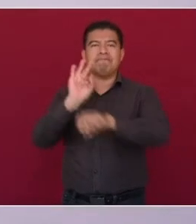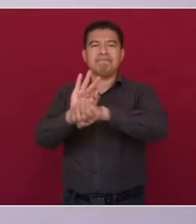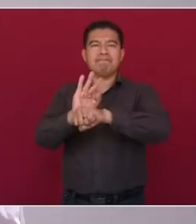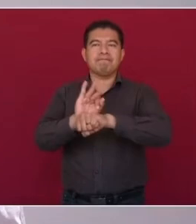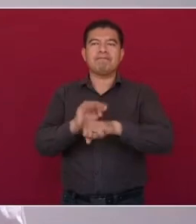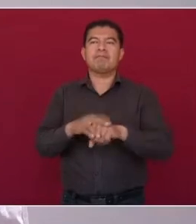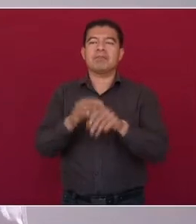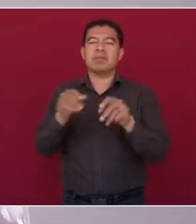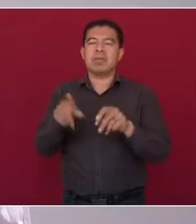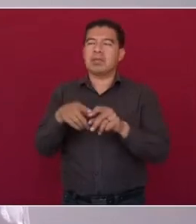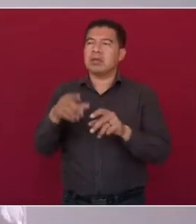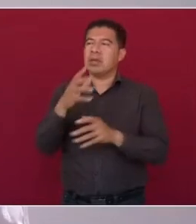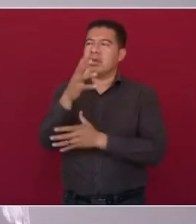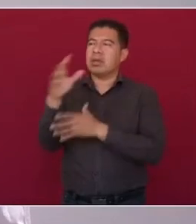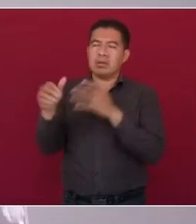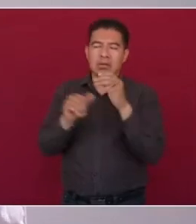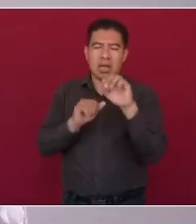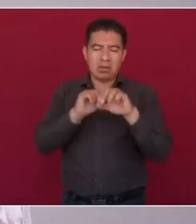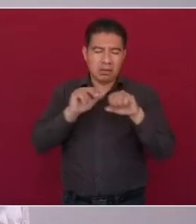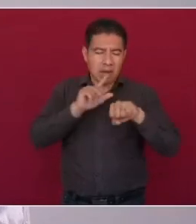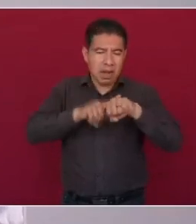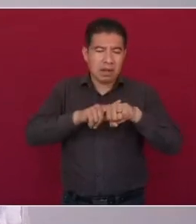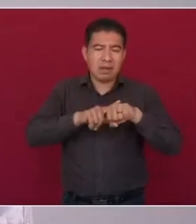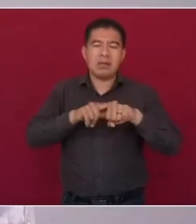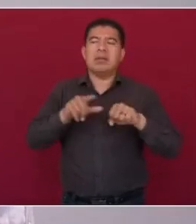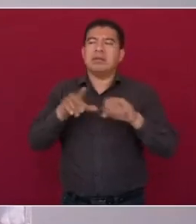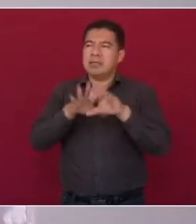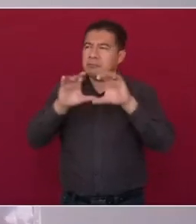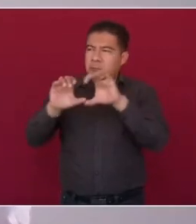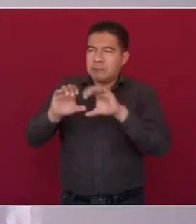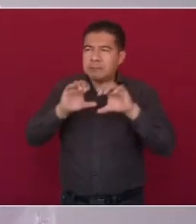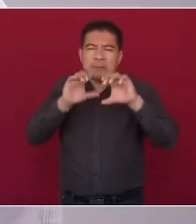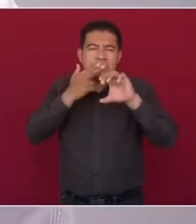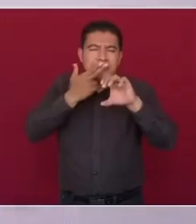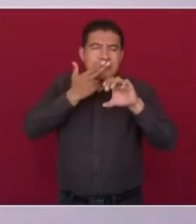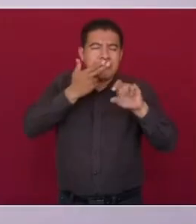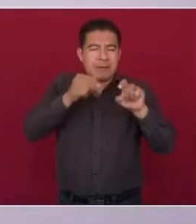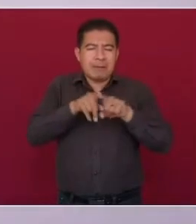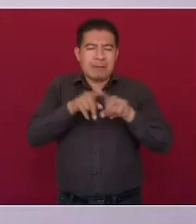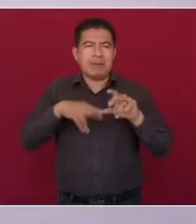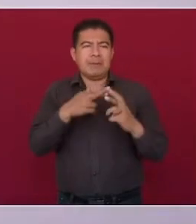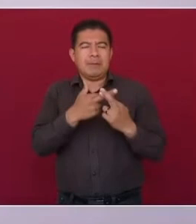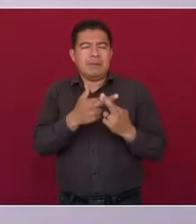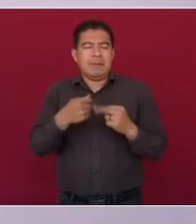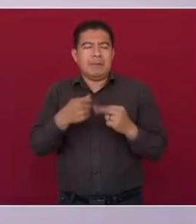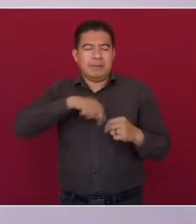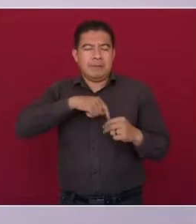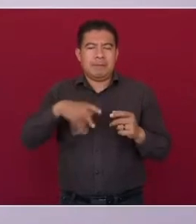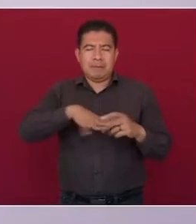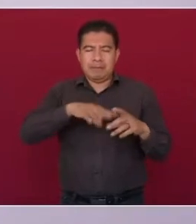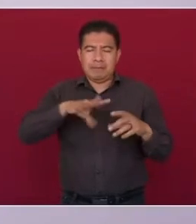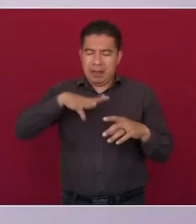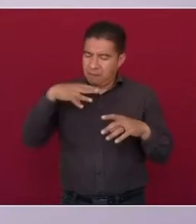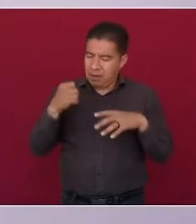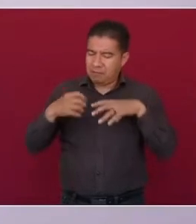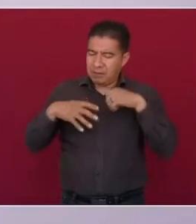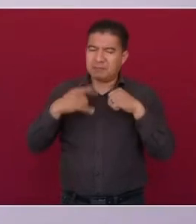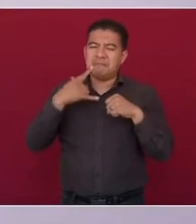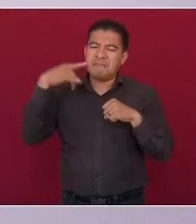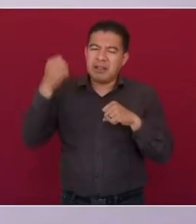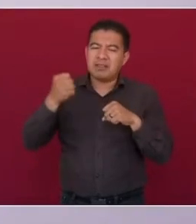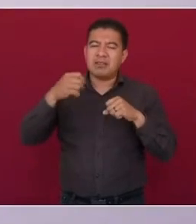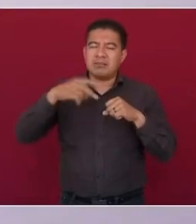los recursos naturales, la riqueza de la nación y los frutos del trabajo de los mexicanos